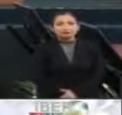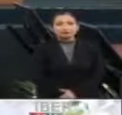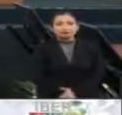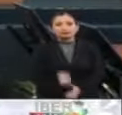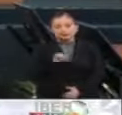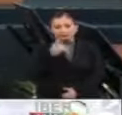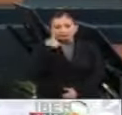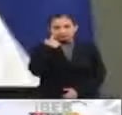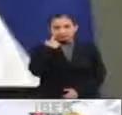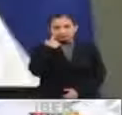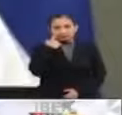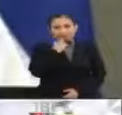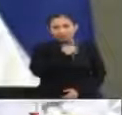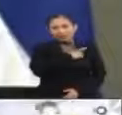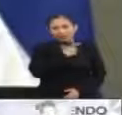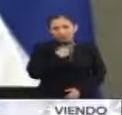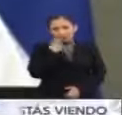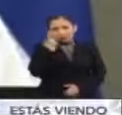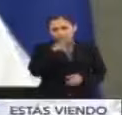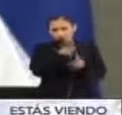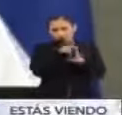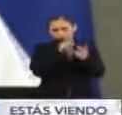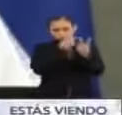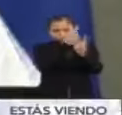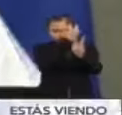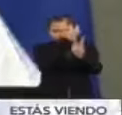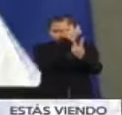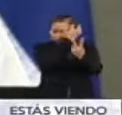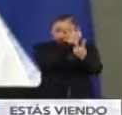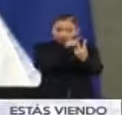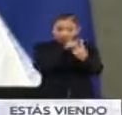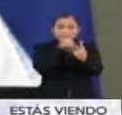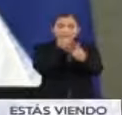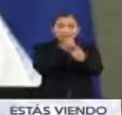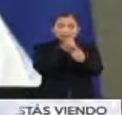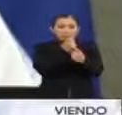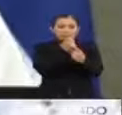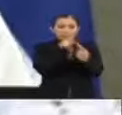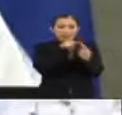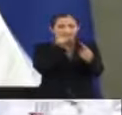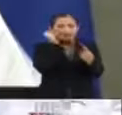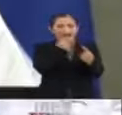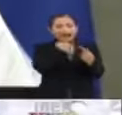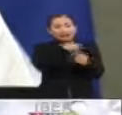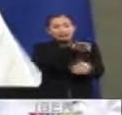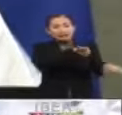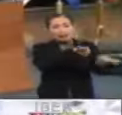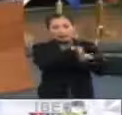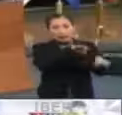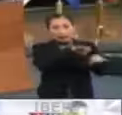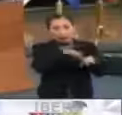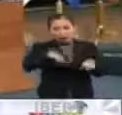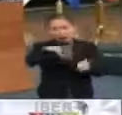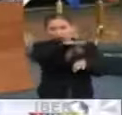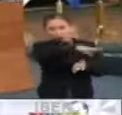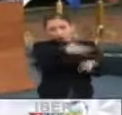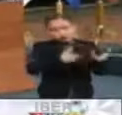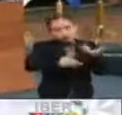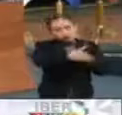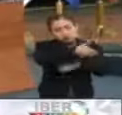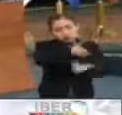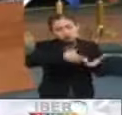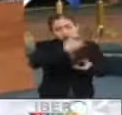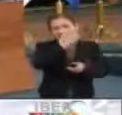Sí, mira, Omar, habría que plantear dos cosas. La primera, lo que fueron propiamente los trabajos de la dinámica de